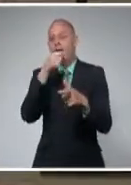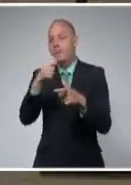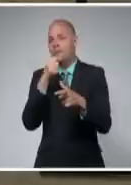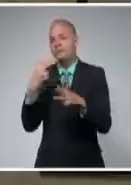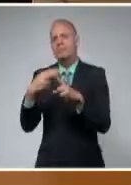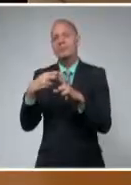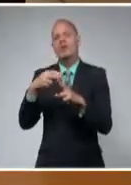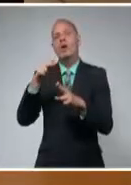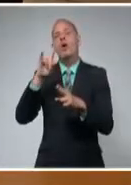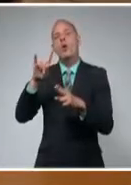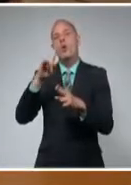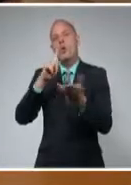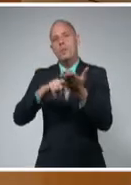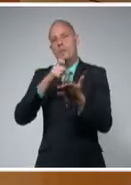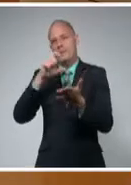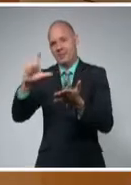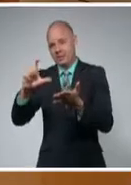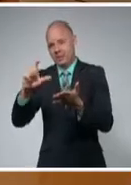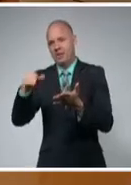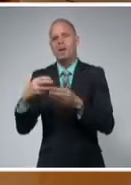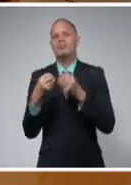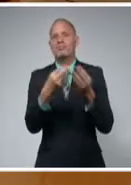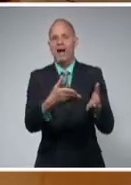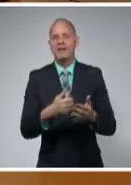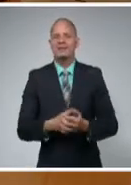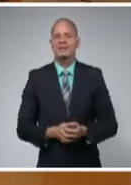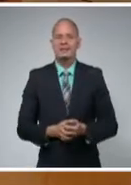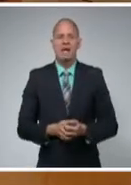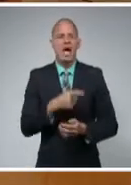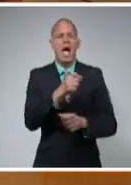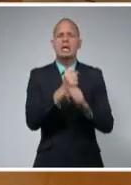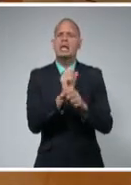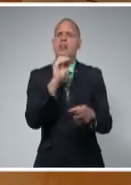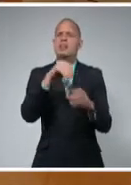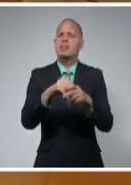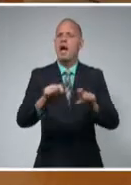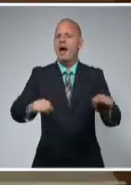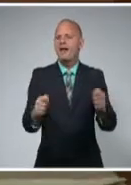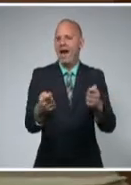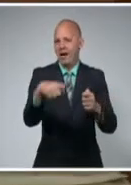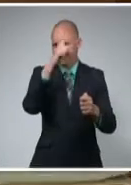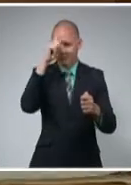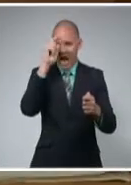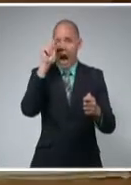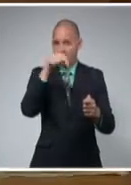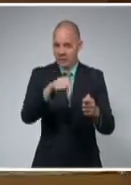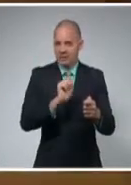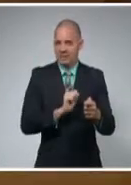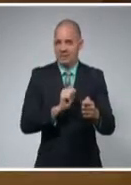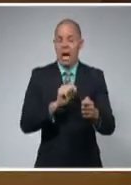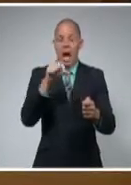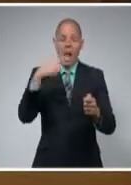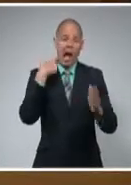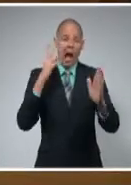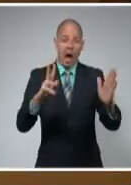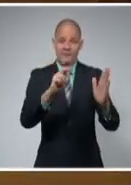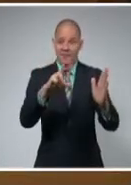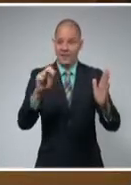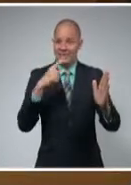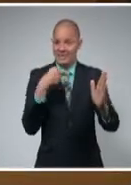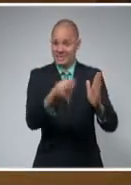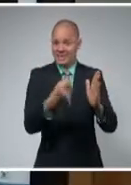año. Para la prestigiosa reportera de Radio Santi Spíritus, el galardón correspondiente al 2020 tiene la impronta